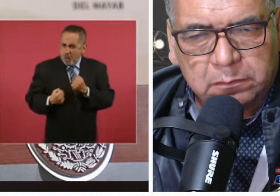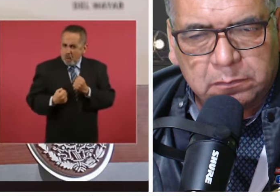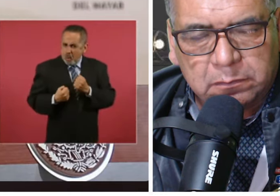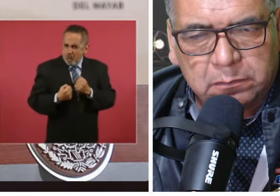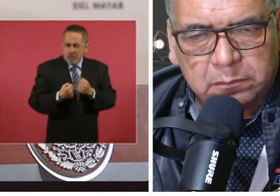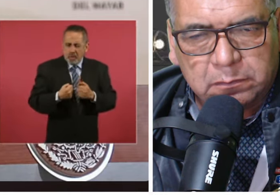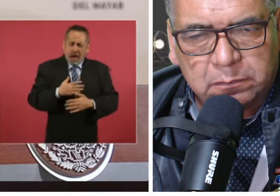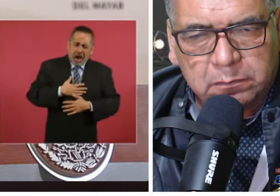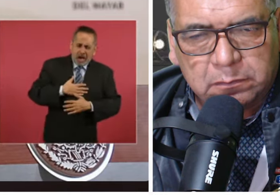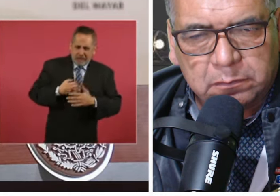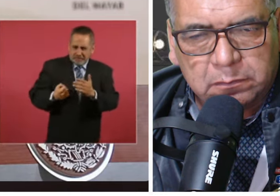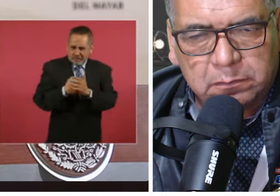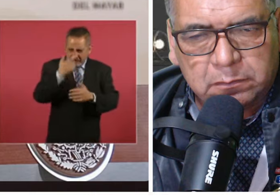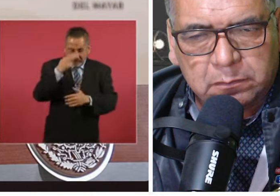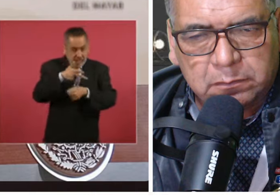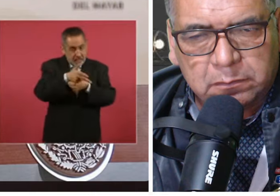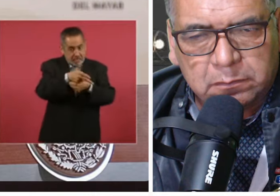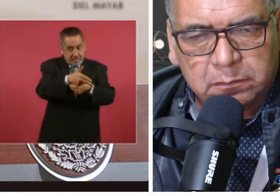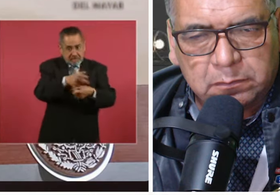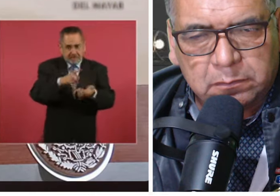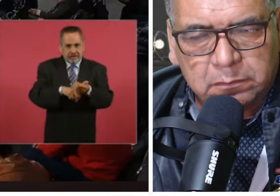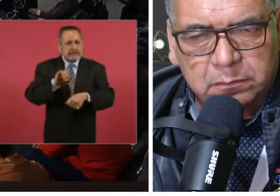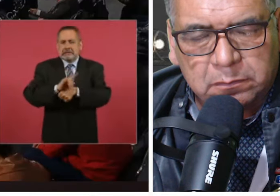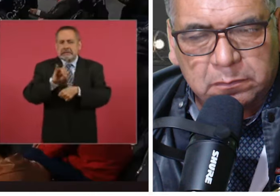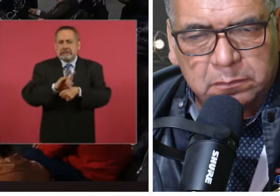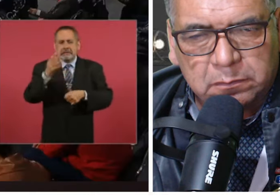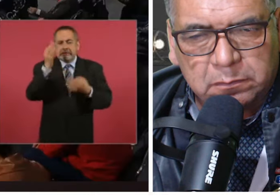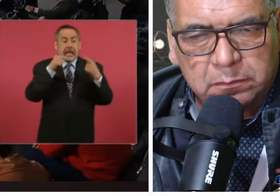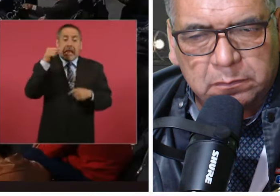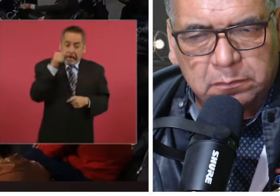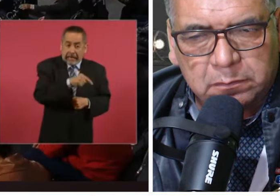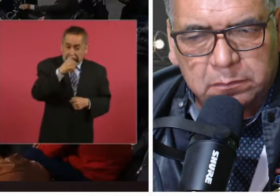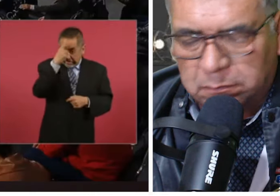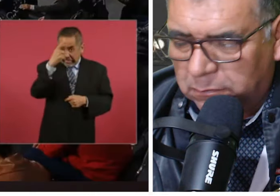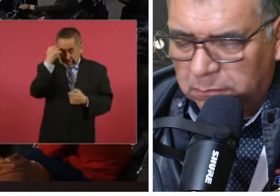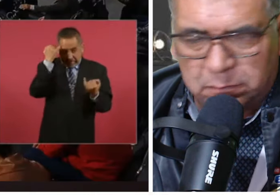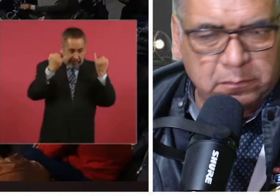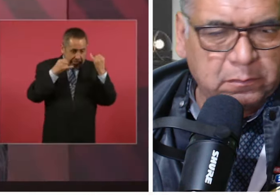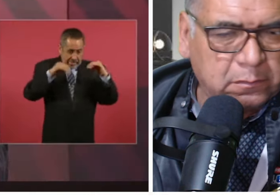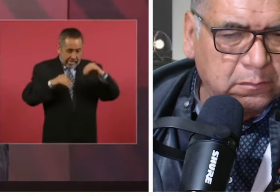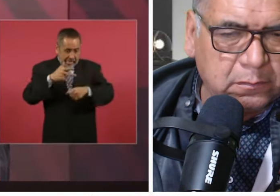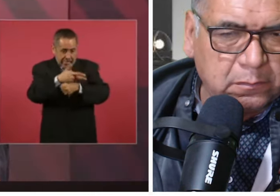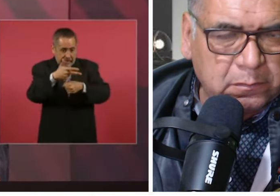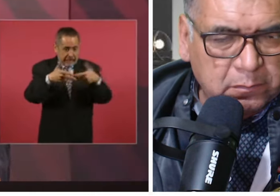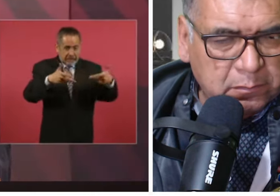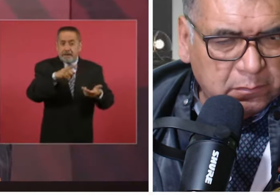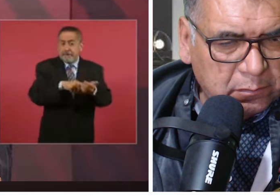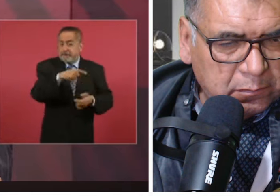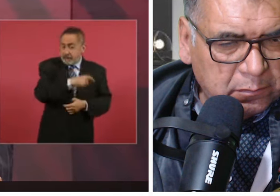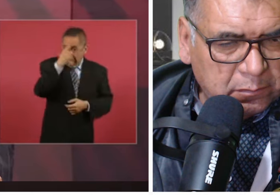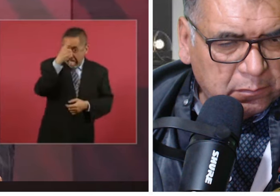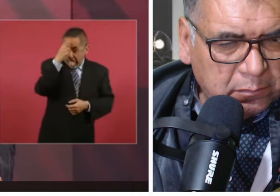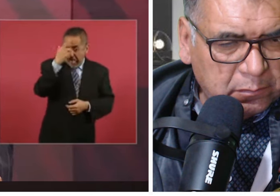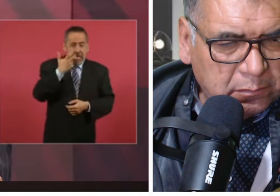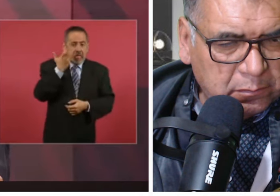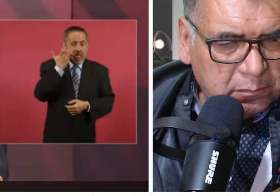pegando. Y esto es un montaje de él. de Loret,